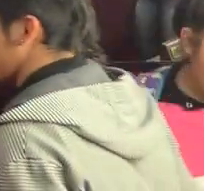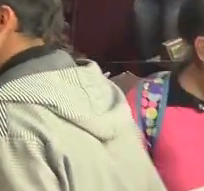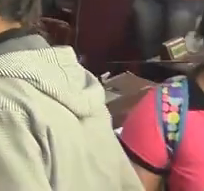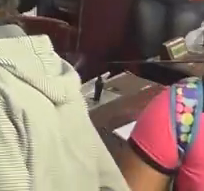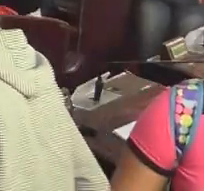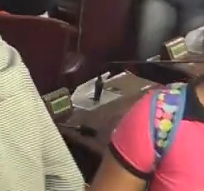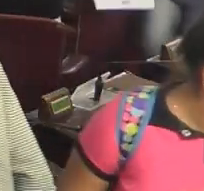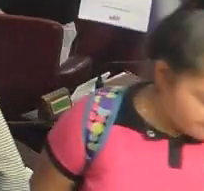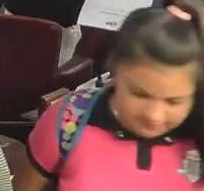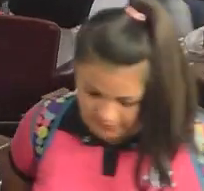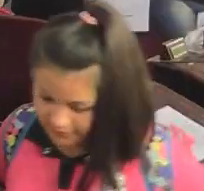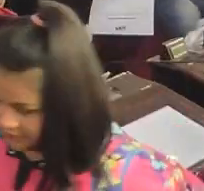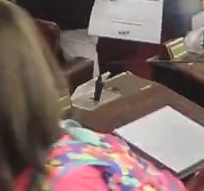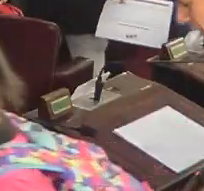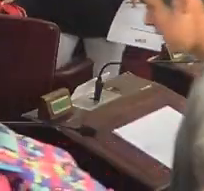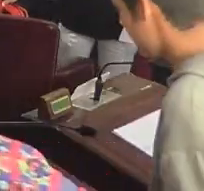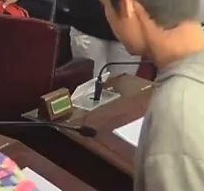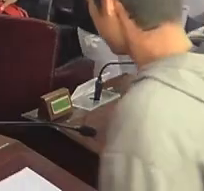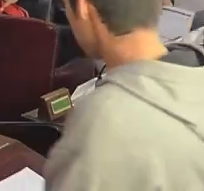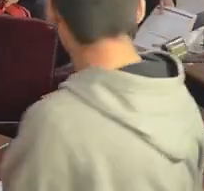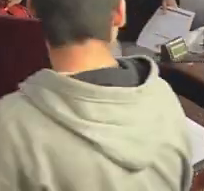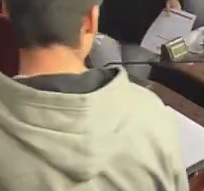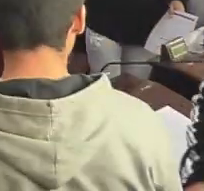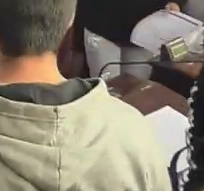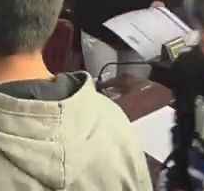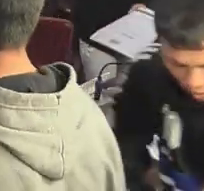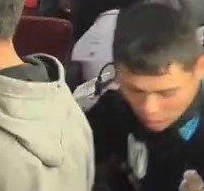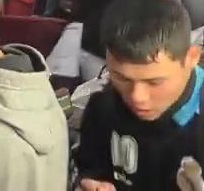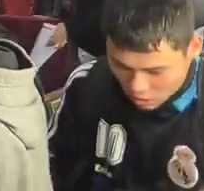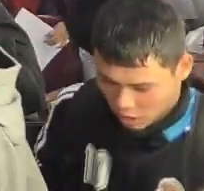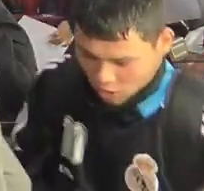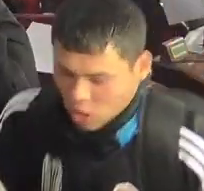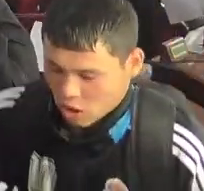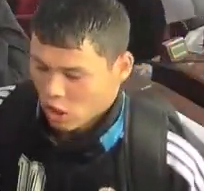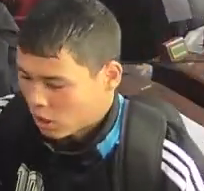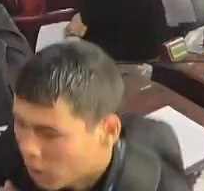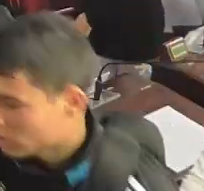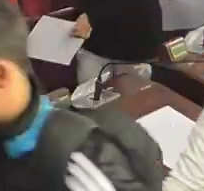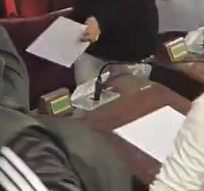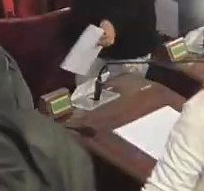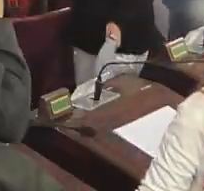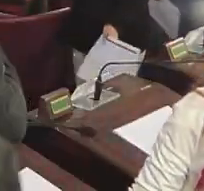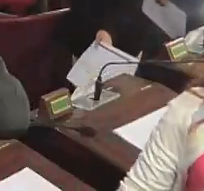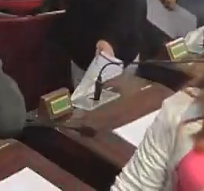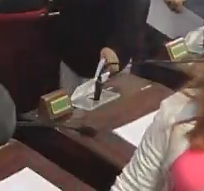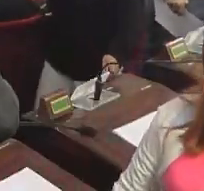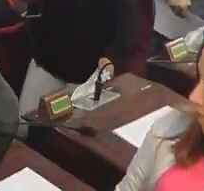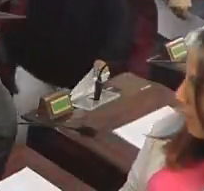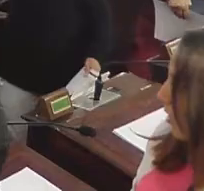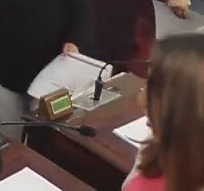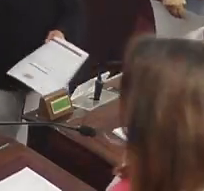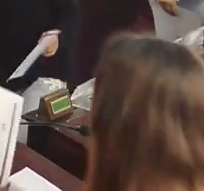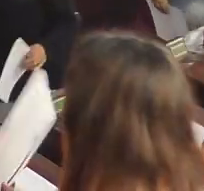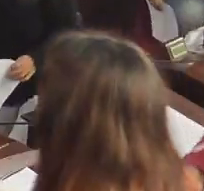Se pueden sentar el presidente, si quieren el presidente, ya aprovechen. ¿Cuál es un celular? ¿No? ¿Se puede sentar